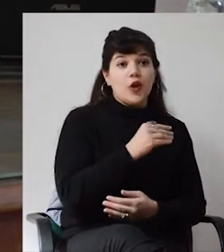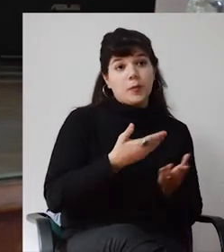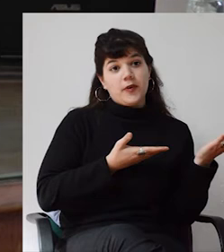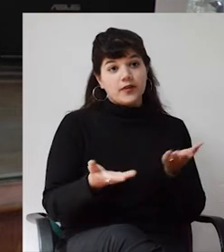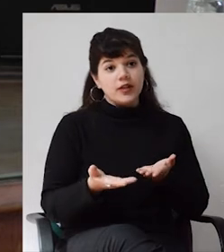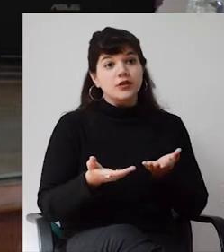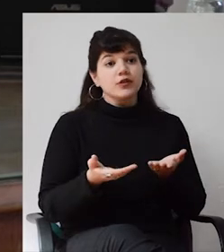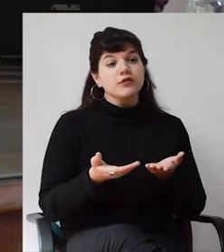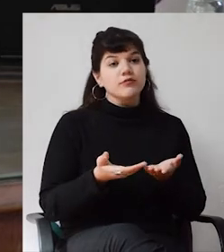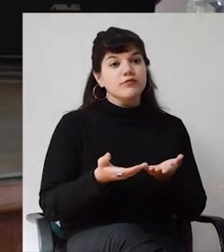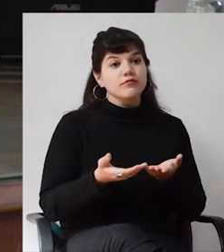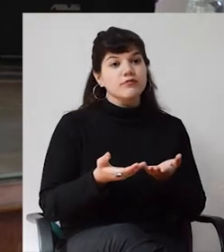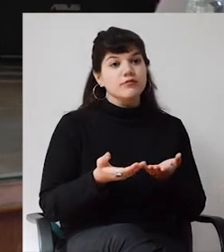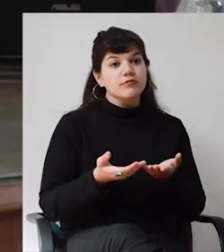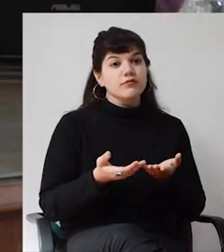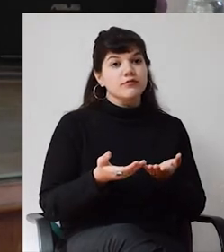Muchas gracias por la invitación